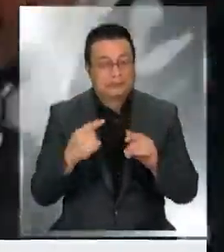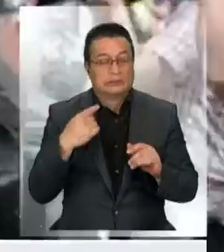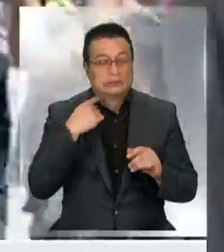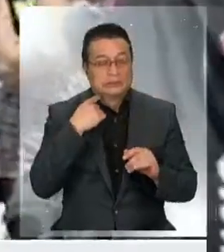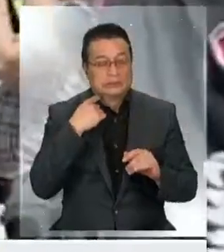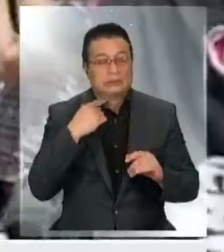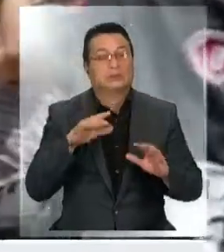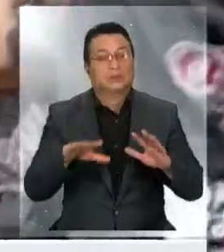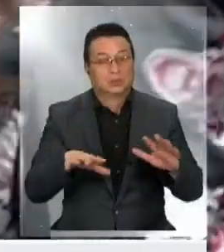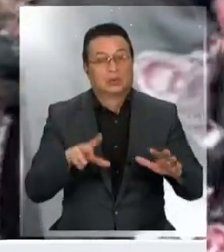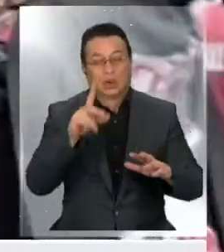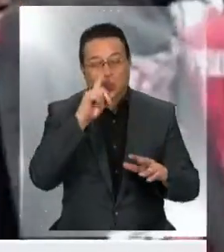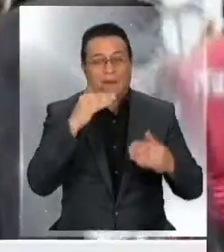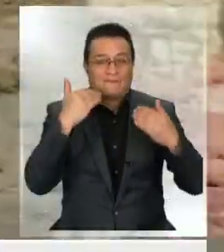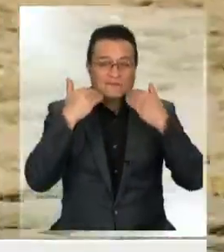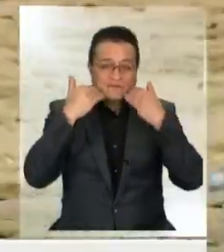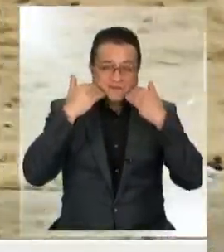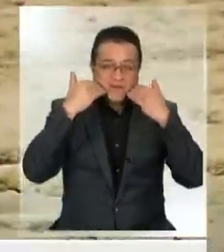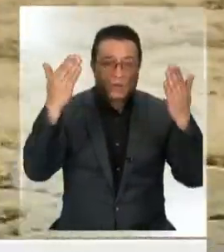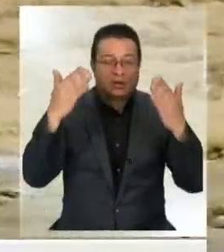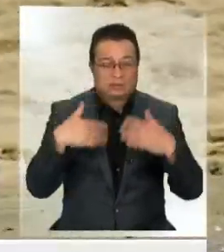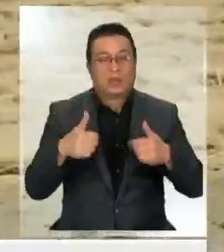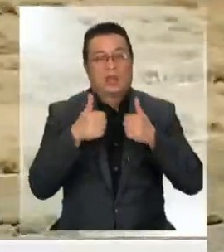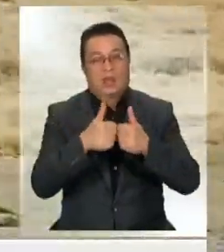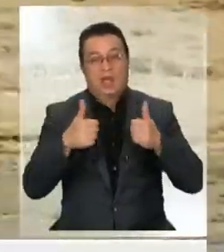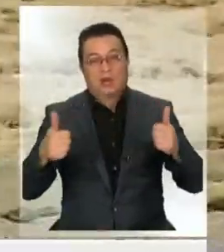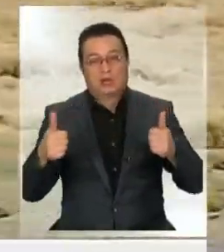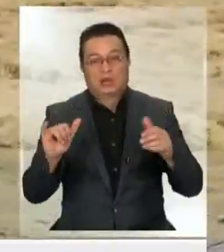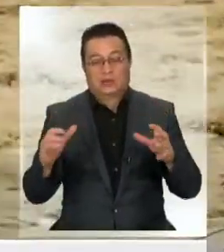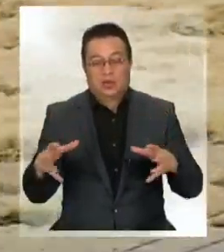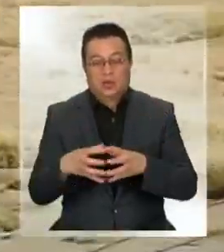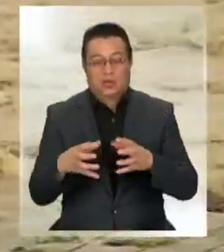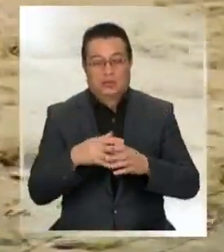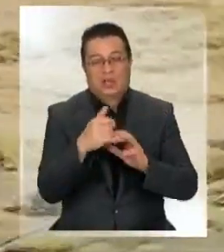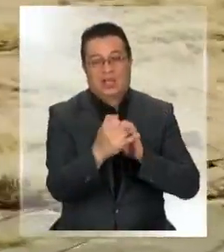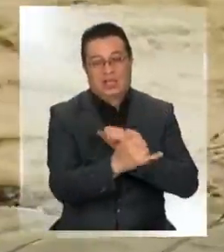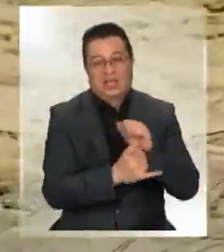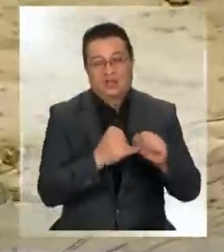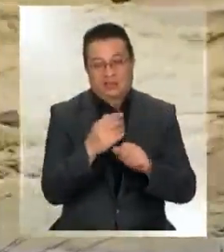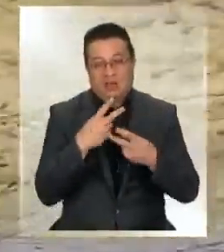catalogados como humillantes por autoridades y organismos internacionales.